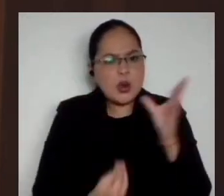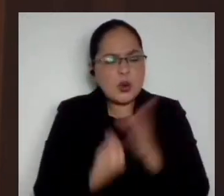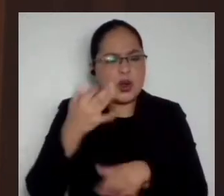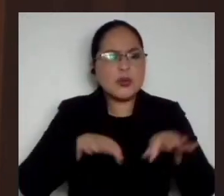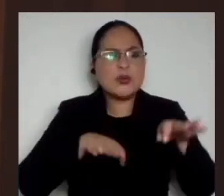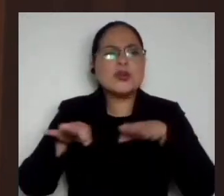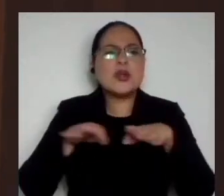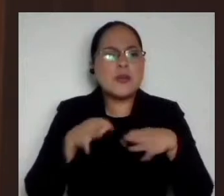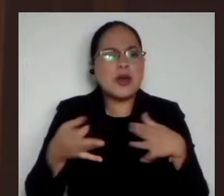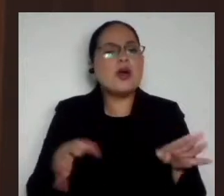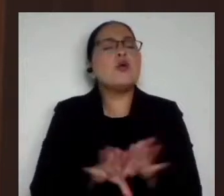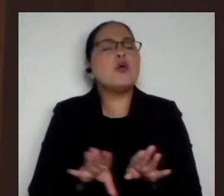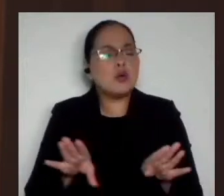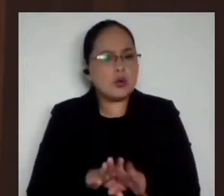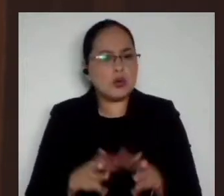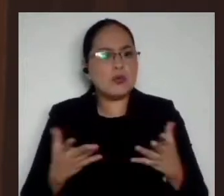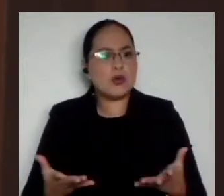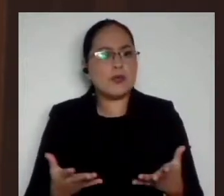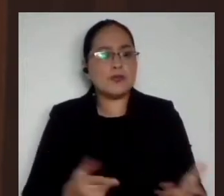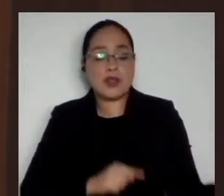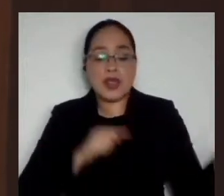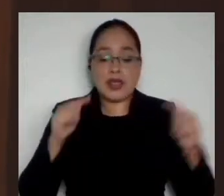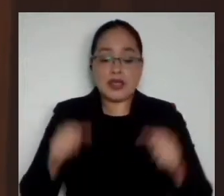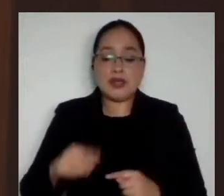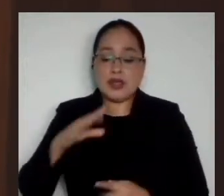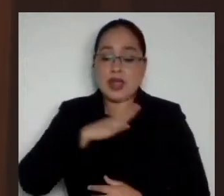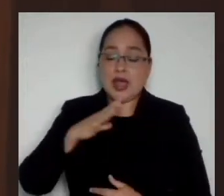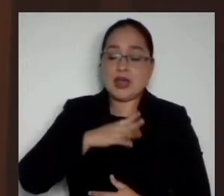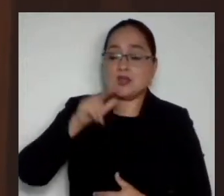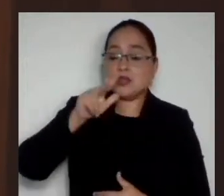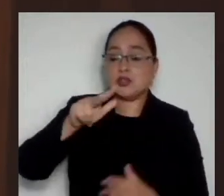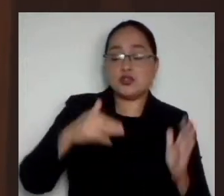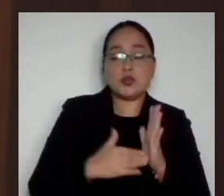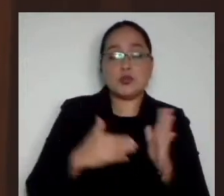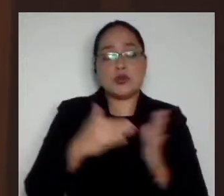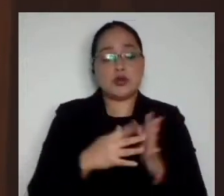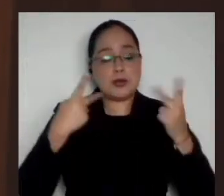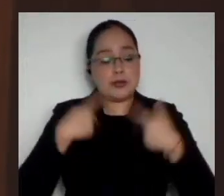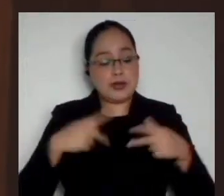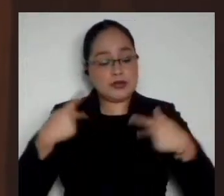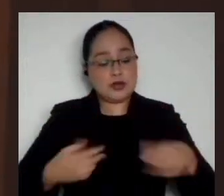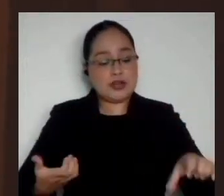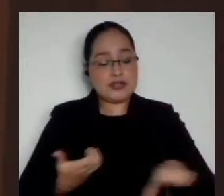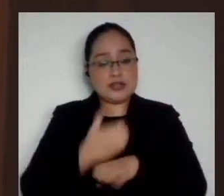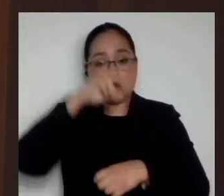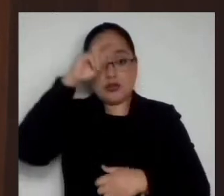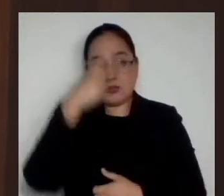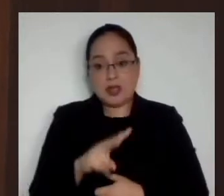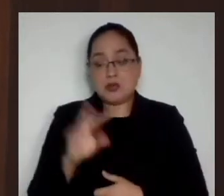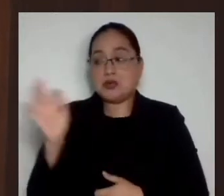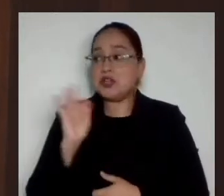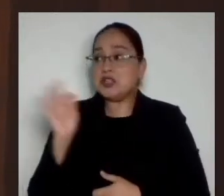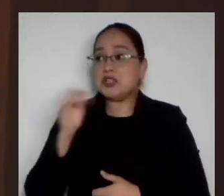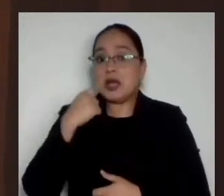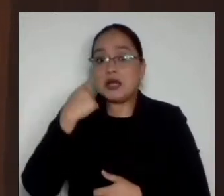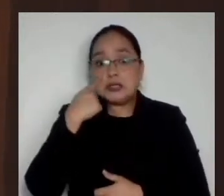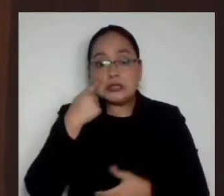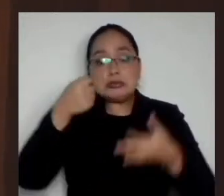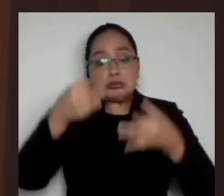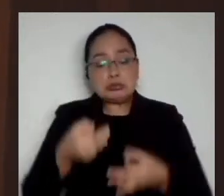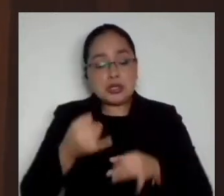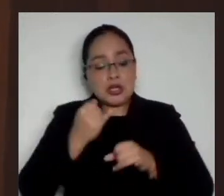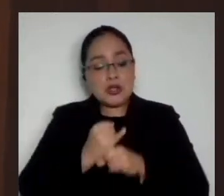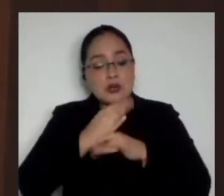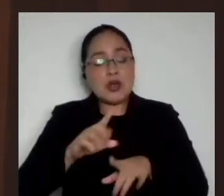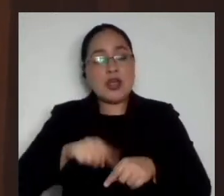Aquí habitamos 18 millones de mexiquenses, si no es que más, ahora que conozcamos el dato oficial del